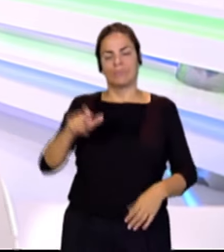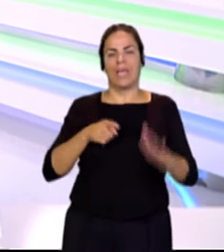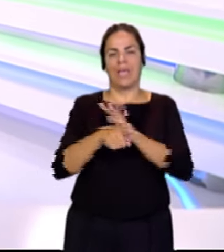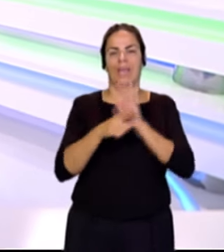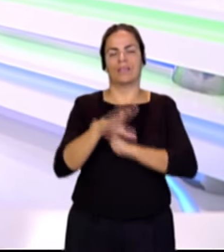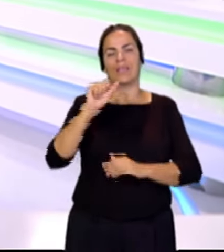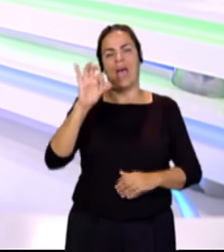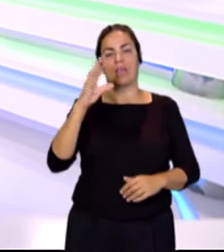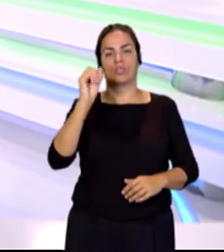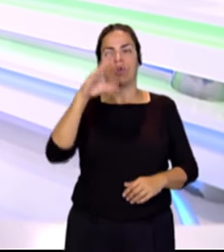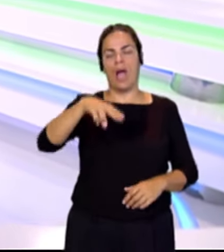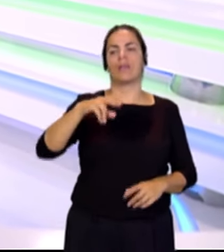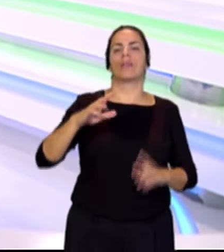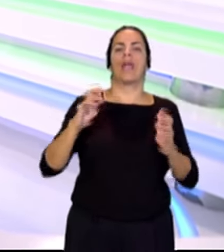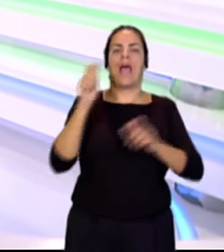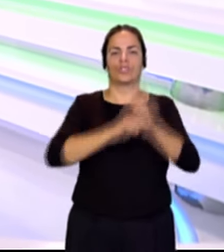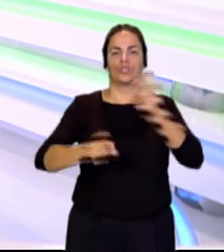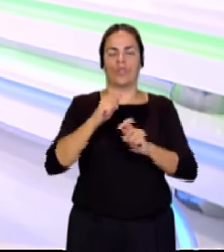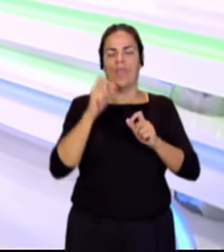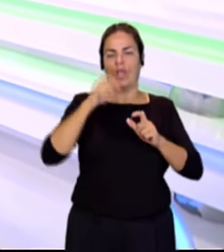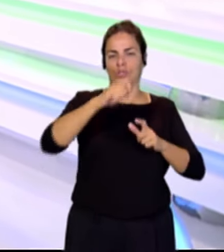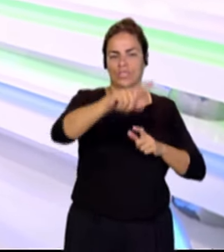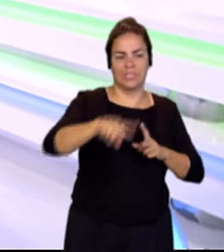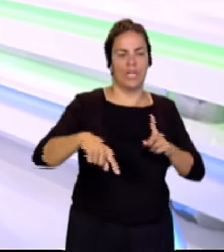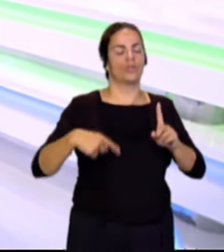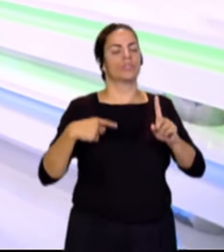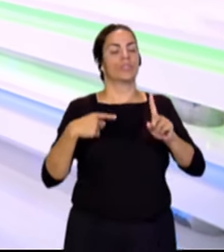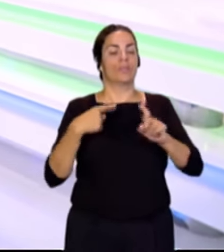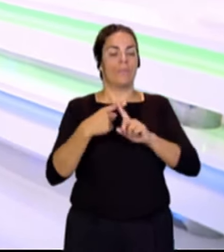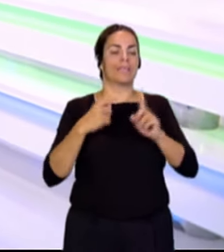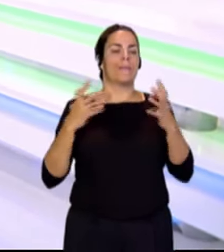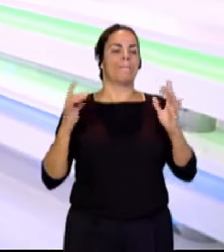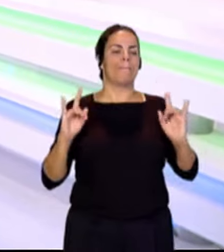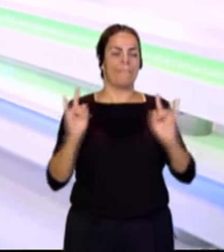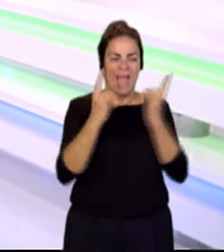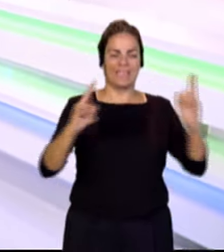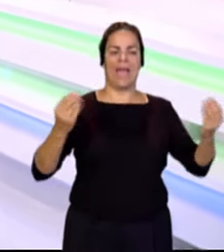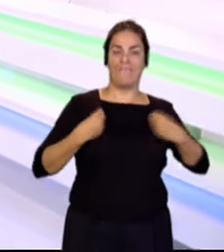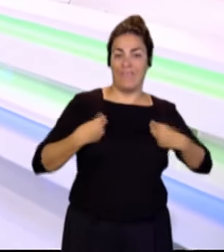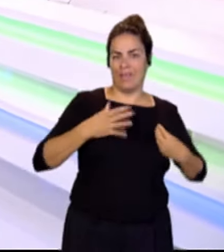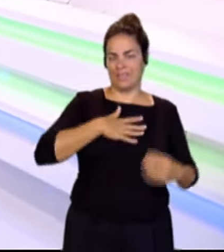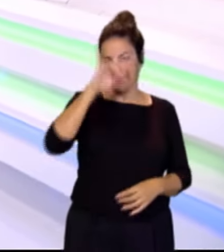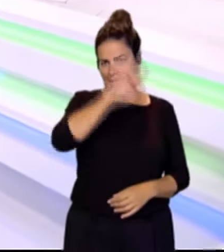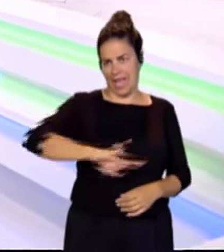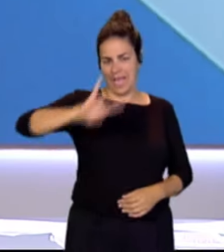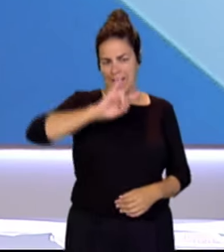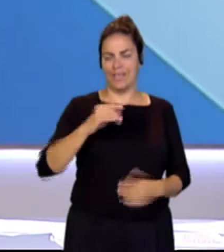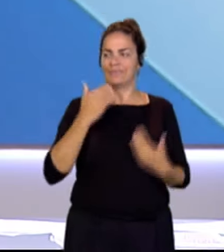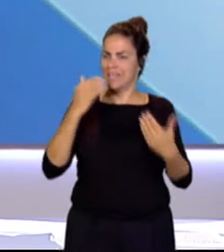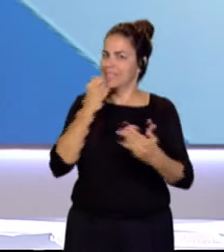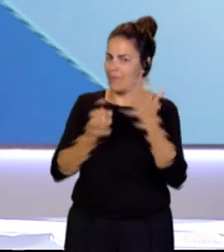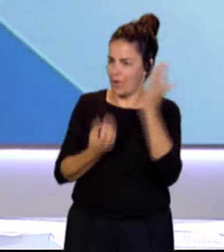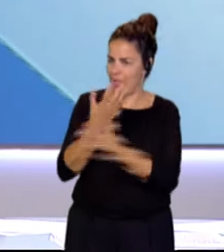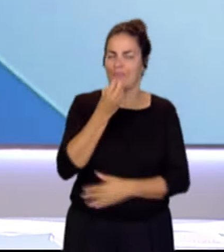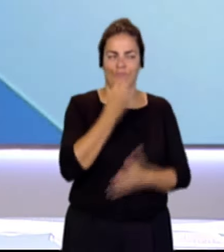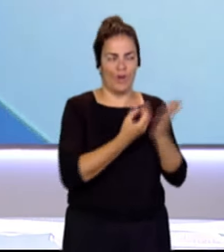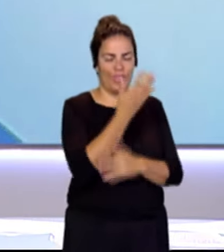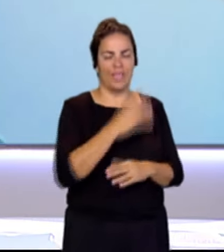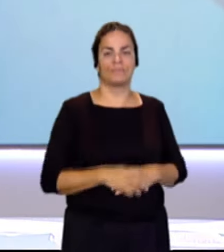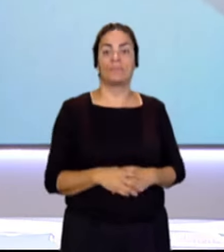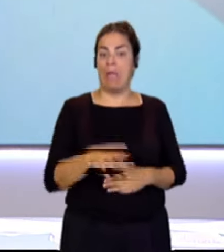exportadores de flores y plantas vivas de Canarias Muchísimas gracias por habernos acompañado muy buenos días Muy buenos días Gracias a ustedes Bueno enseguida en unos